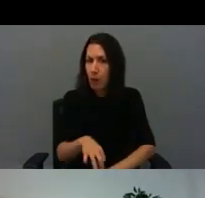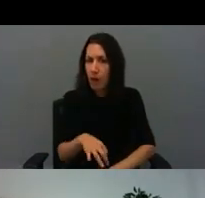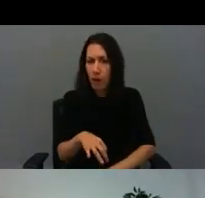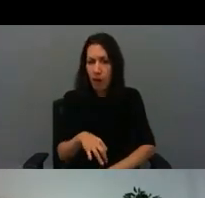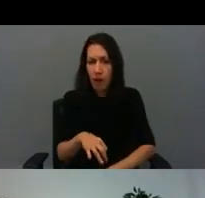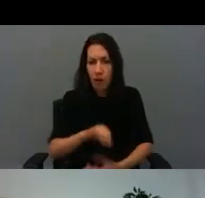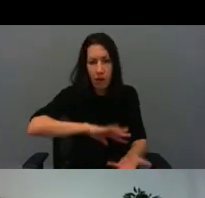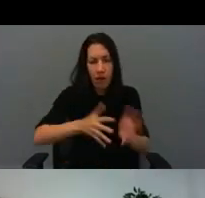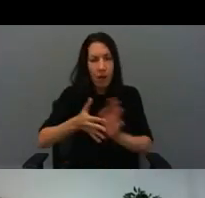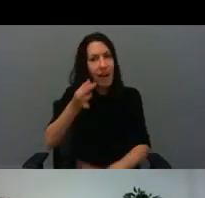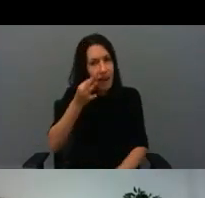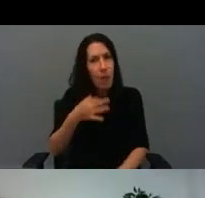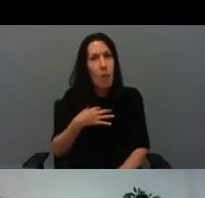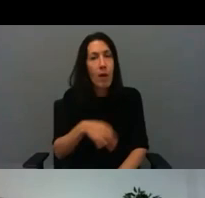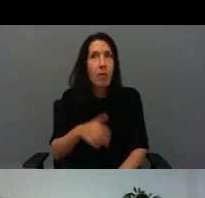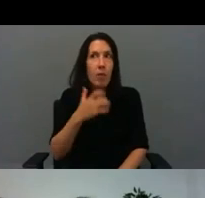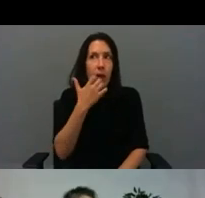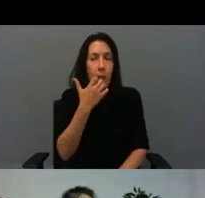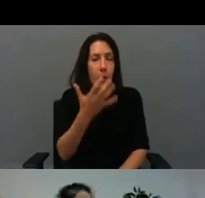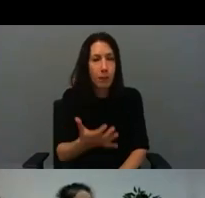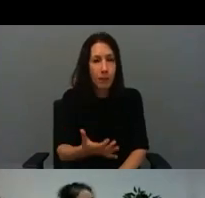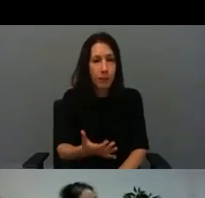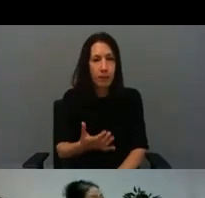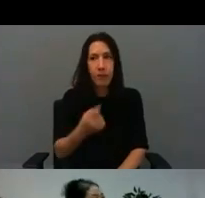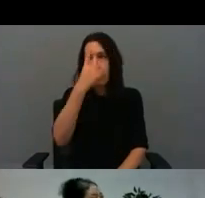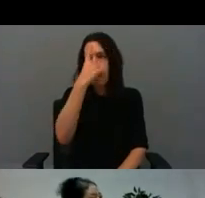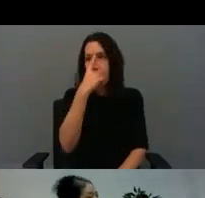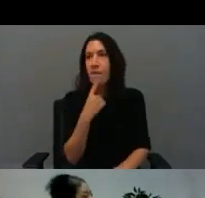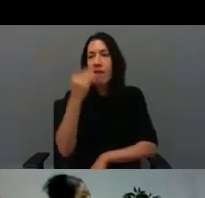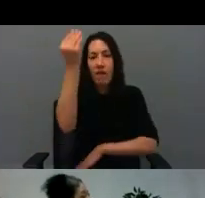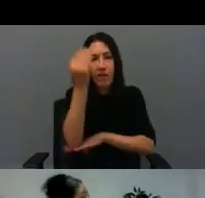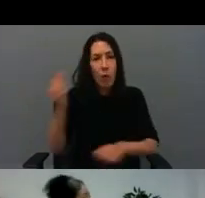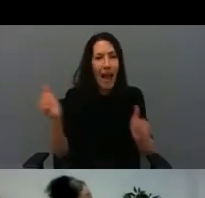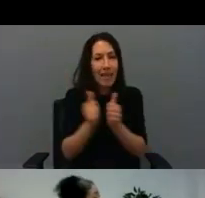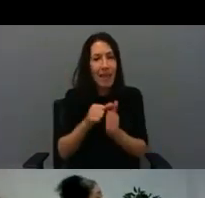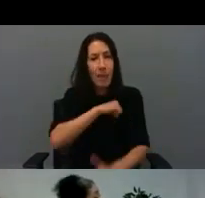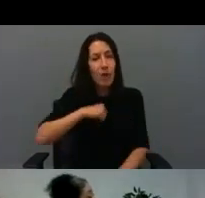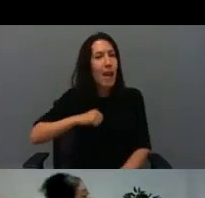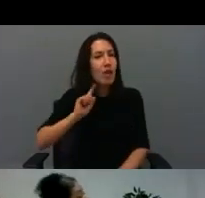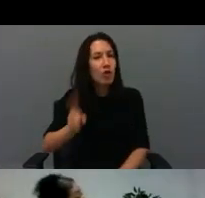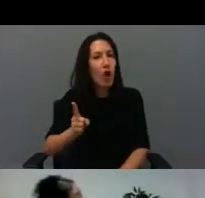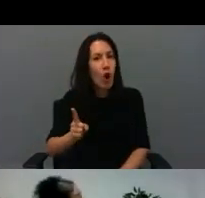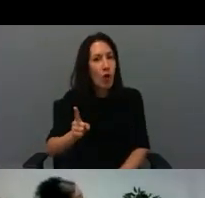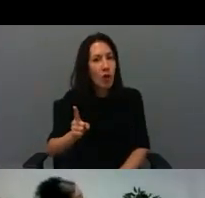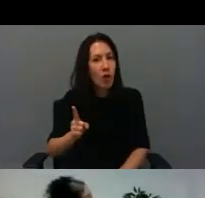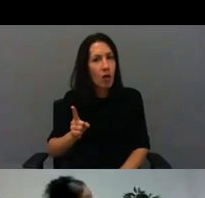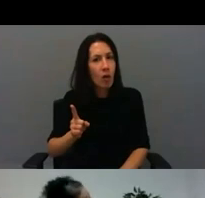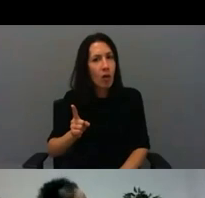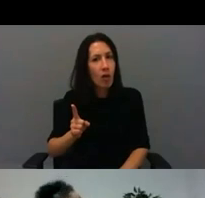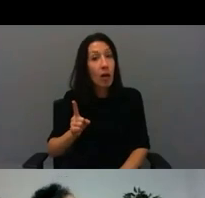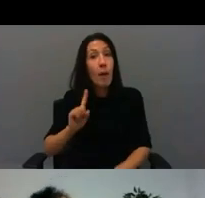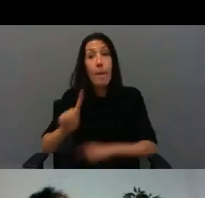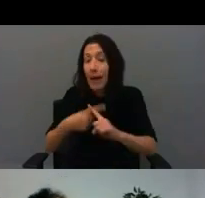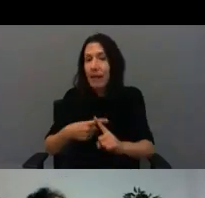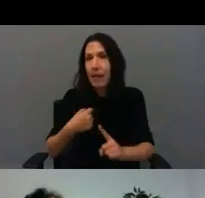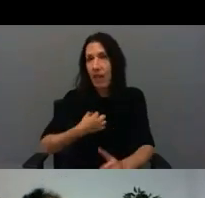cabo con la figura de la asistencia personal exclusivamente. Y además, teniendo en cuenta que hay